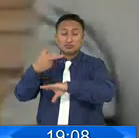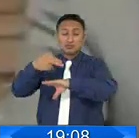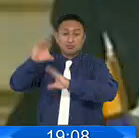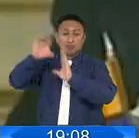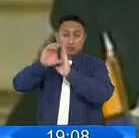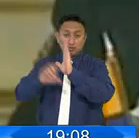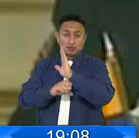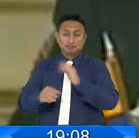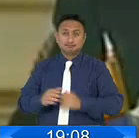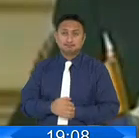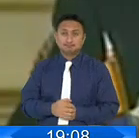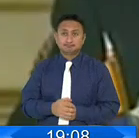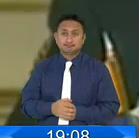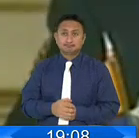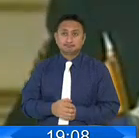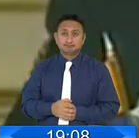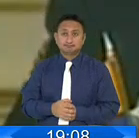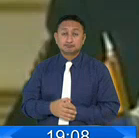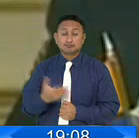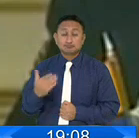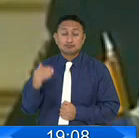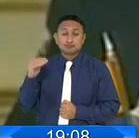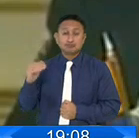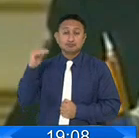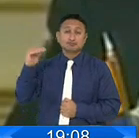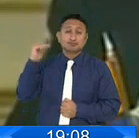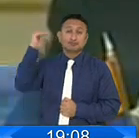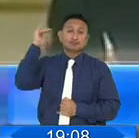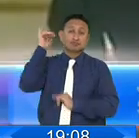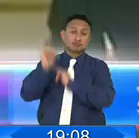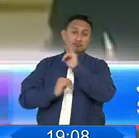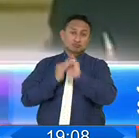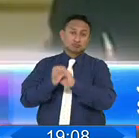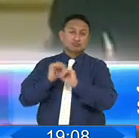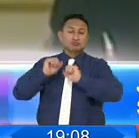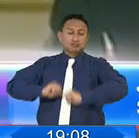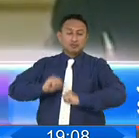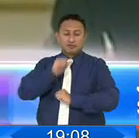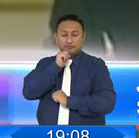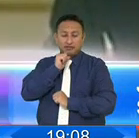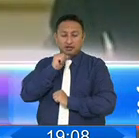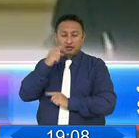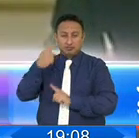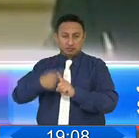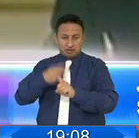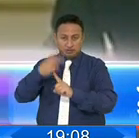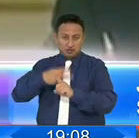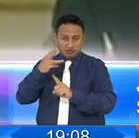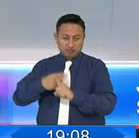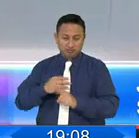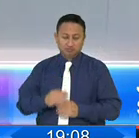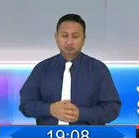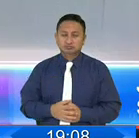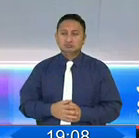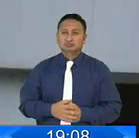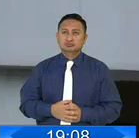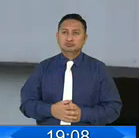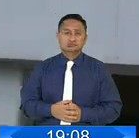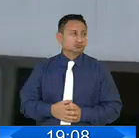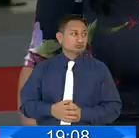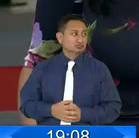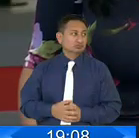Ecuador. Mientras que para acudir a instancias internacionales se estima que todavía deben esperar algunos meses. Informó Javier